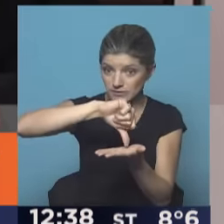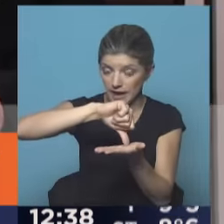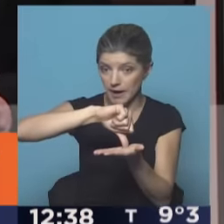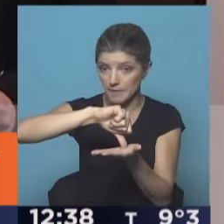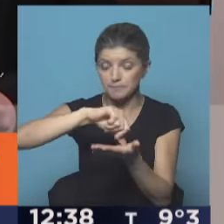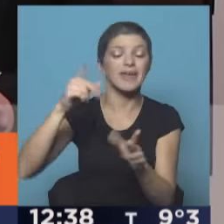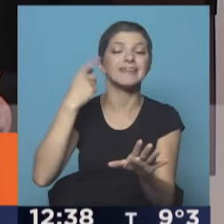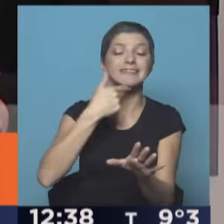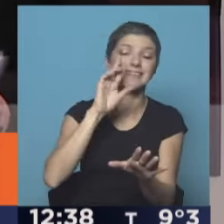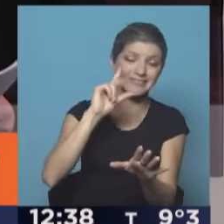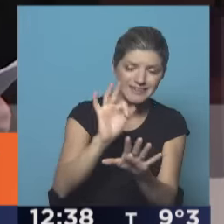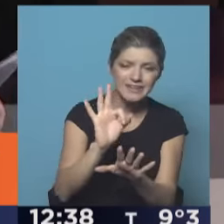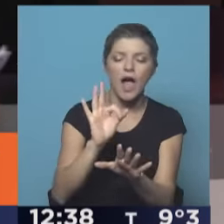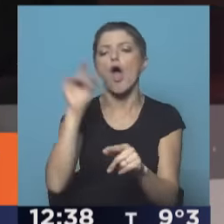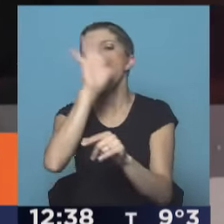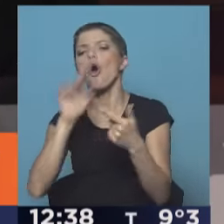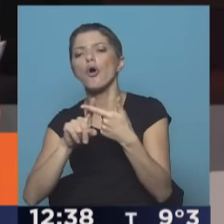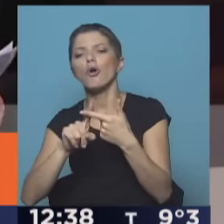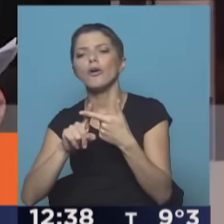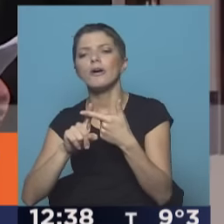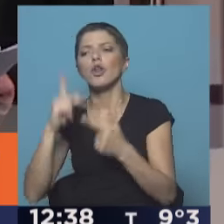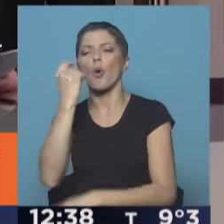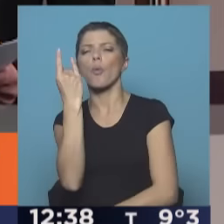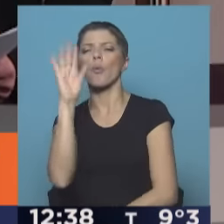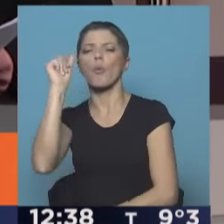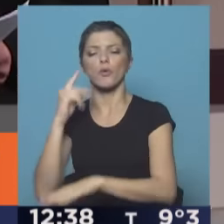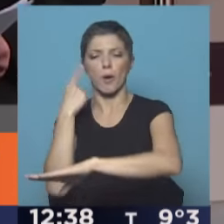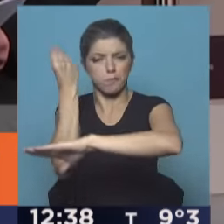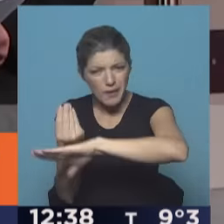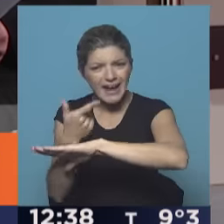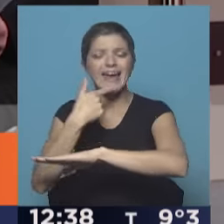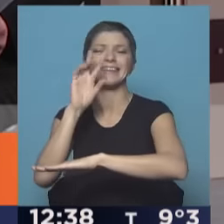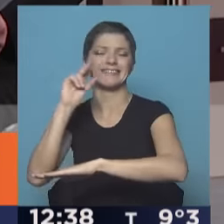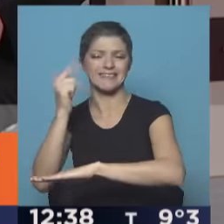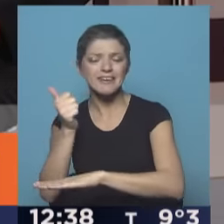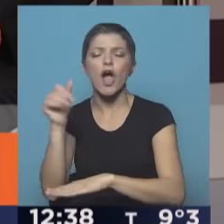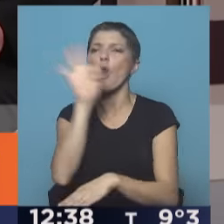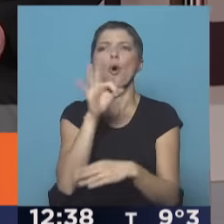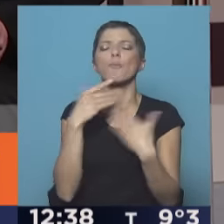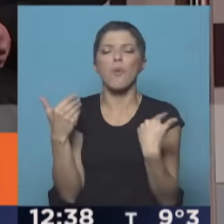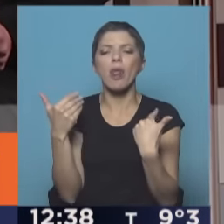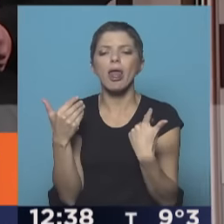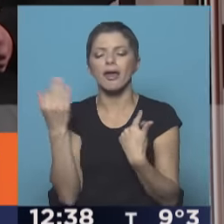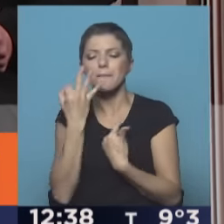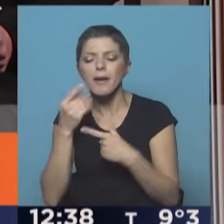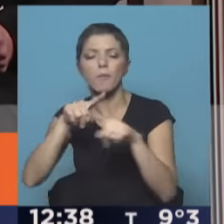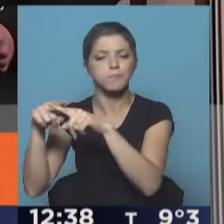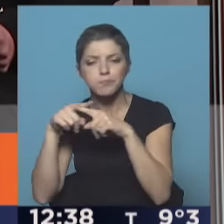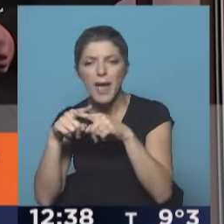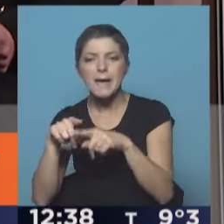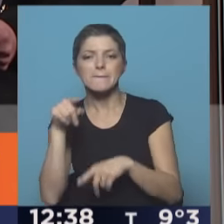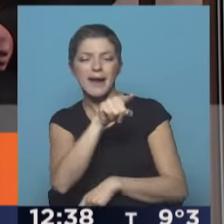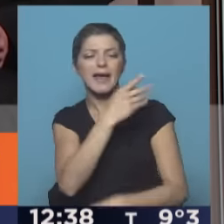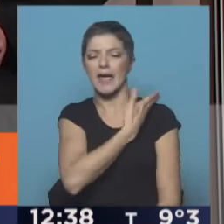cdos de Turquía y también con la digamos podría haber una pelea por no permitirle a erdogan cumplir su sueño